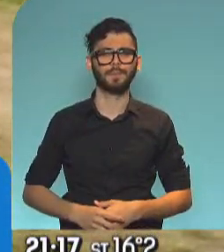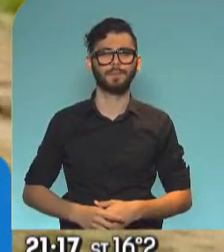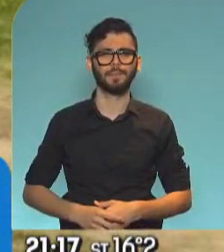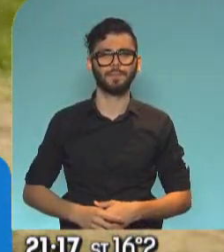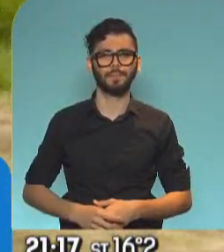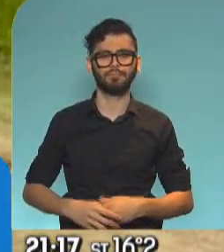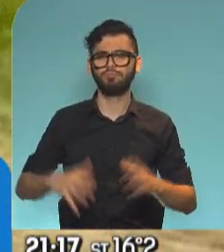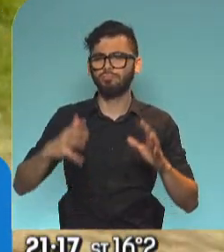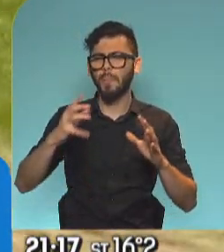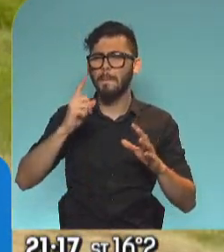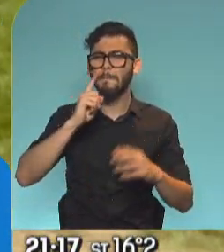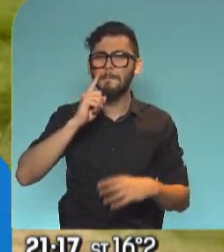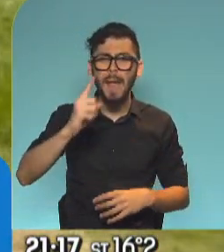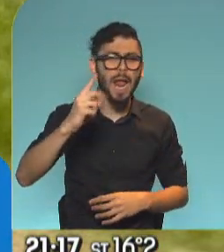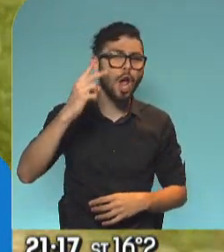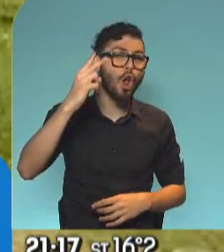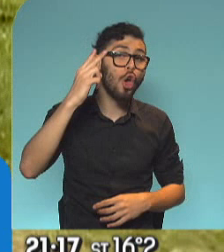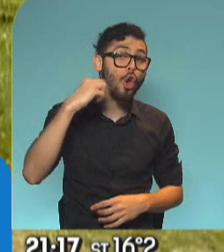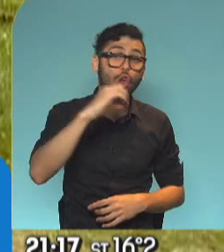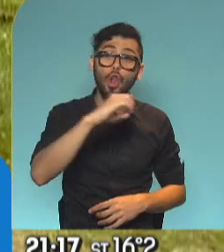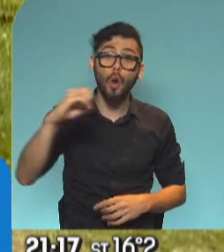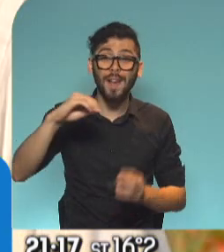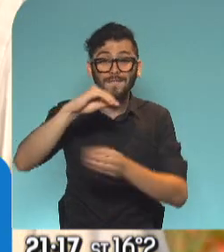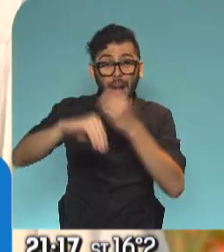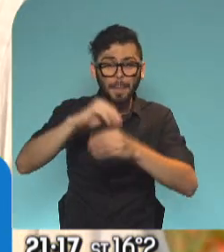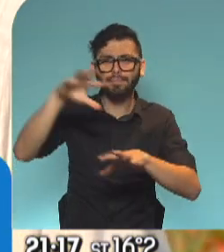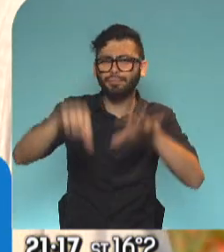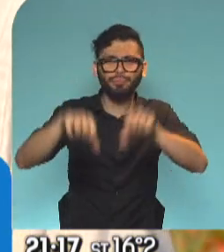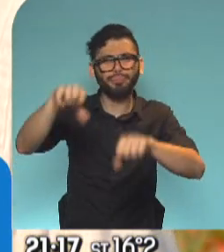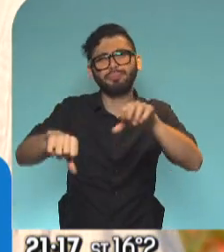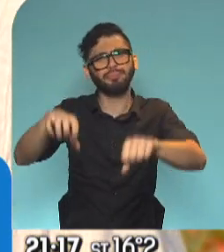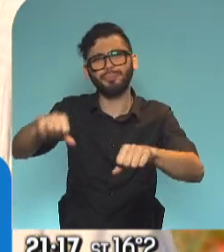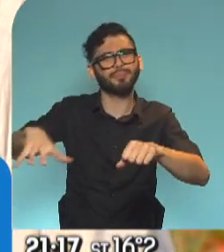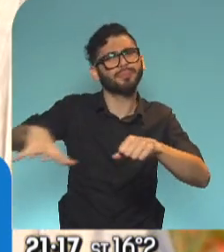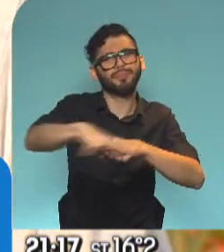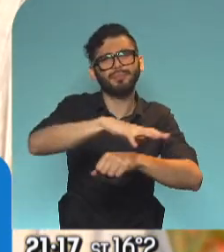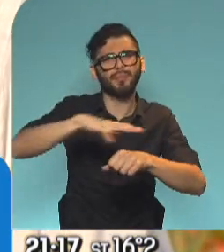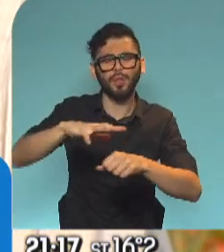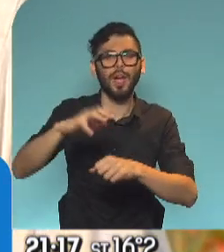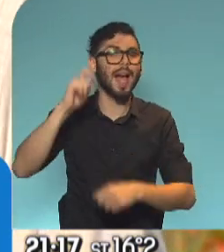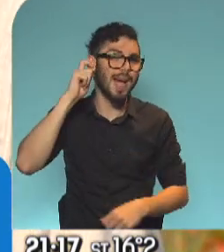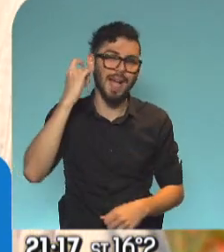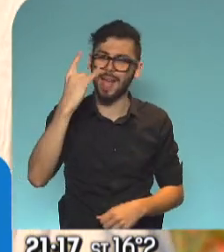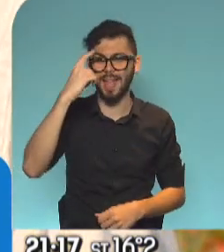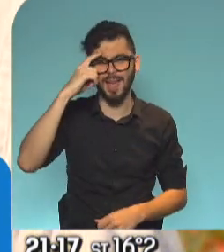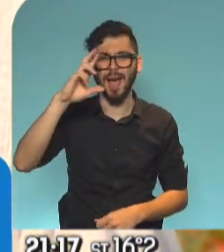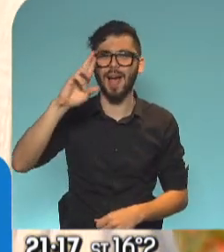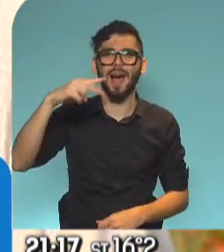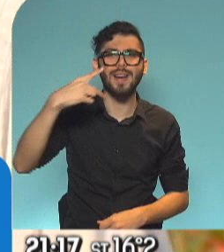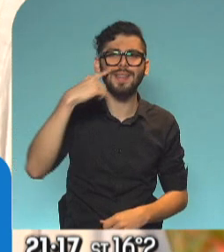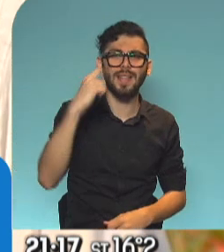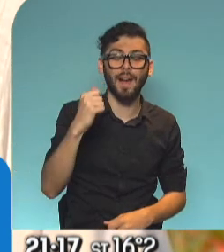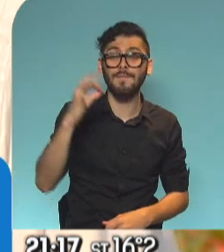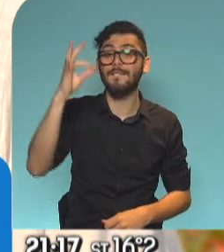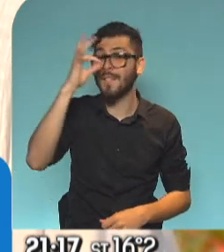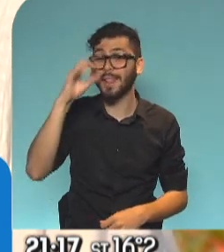Más de 1.900 familias tomaron este predio en Guernica el 20 de julio. Cerca de 500 ya dejaron este lugar a partir